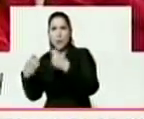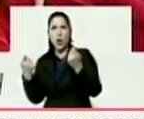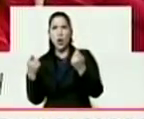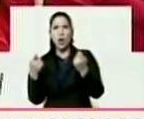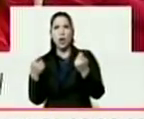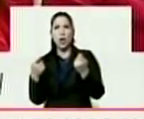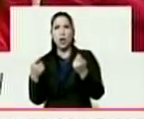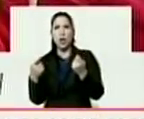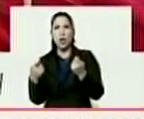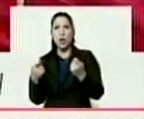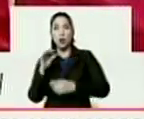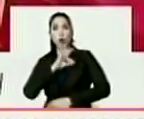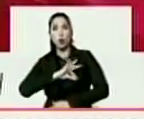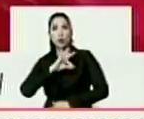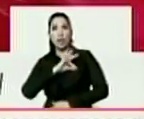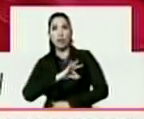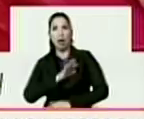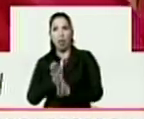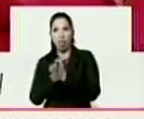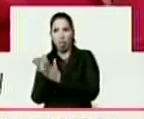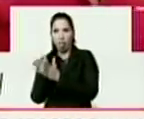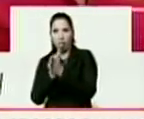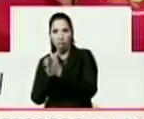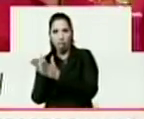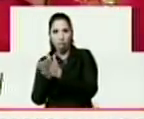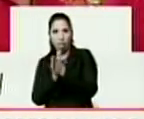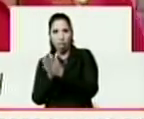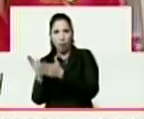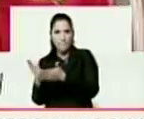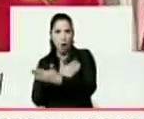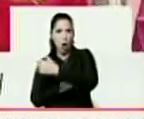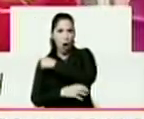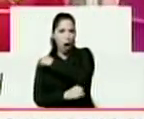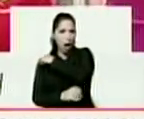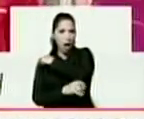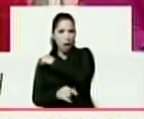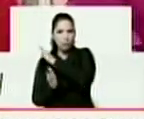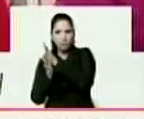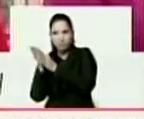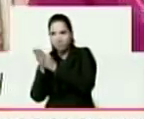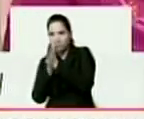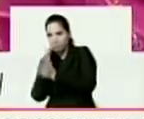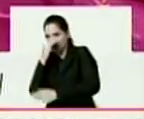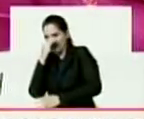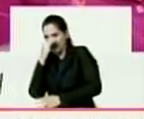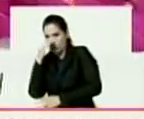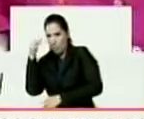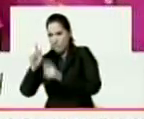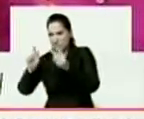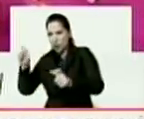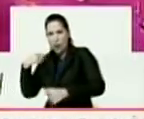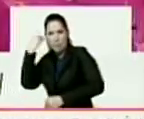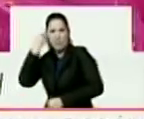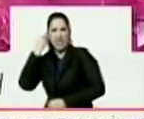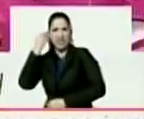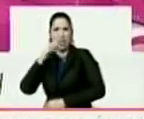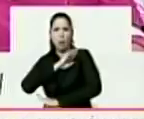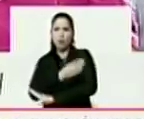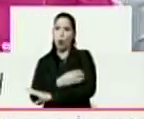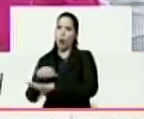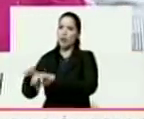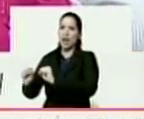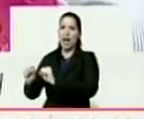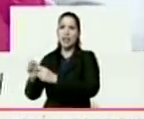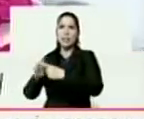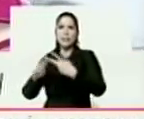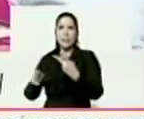de la derecha es una sociedad auténtica de pillos en personas que creen que se van a apoderar de las riquezas del país